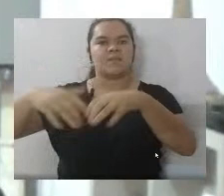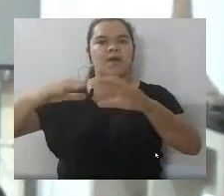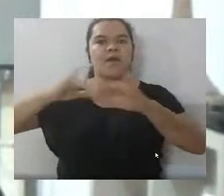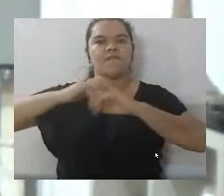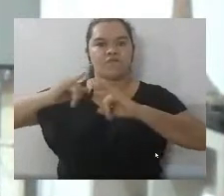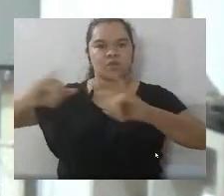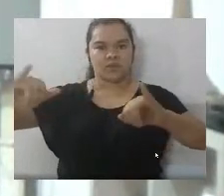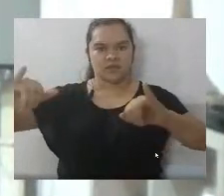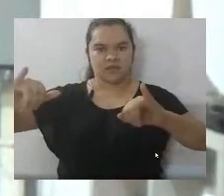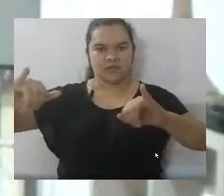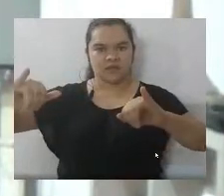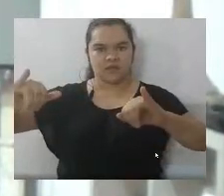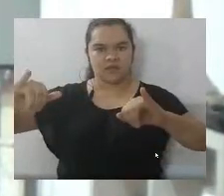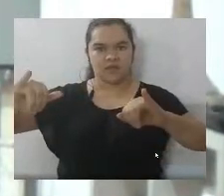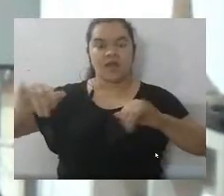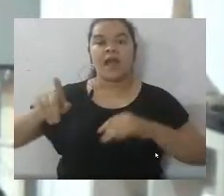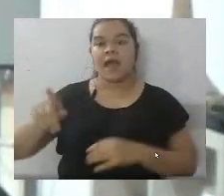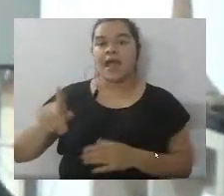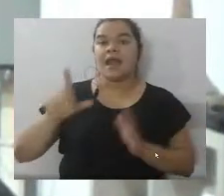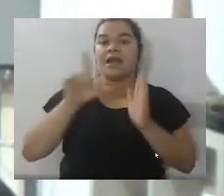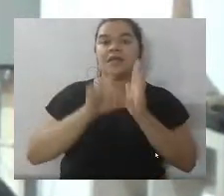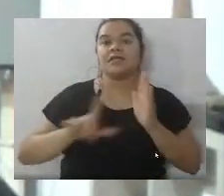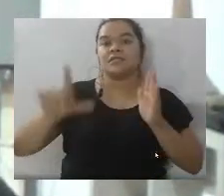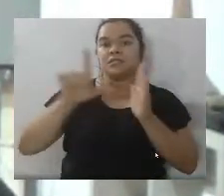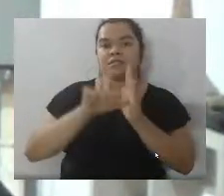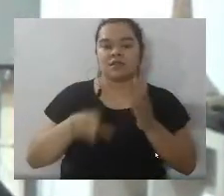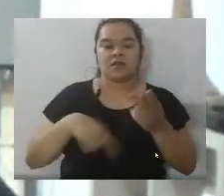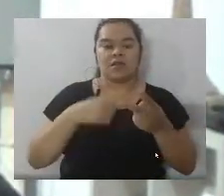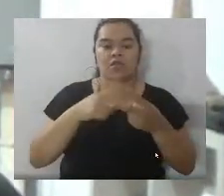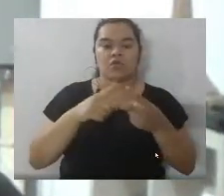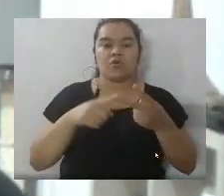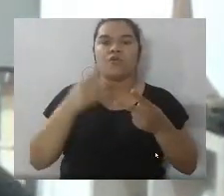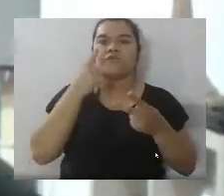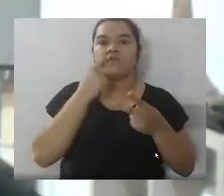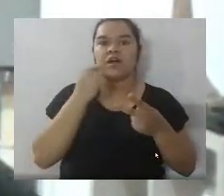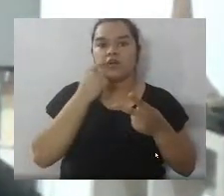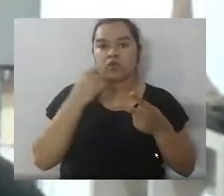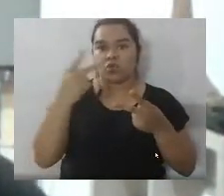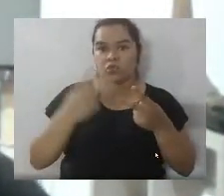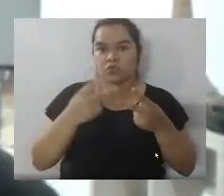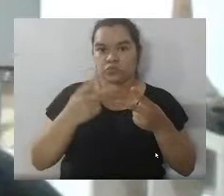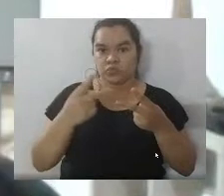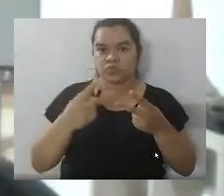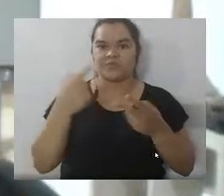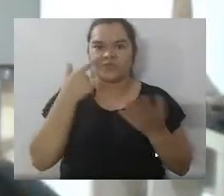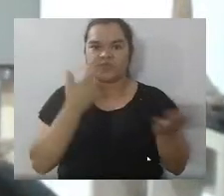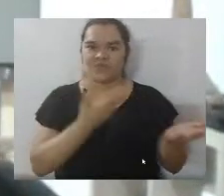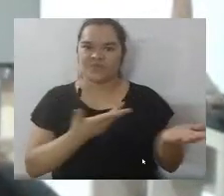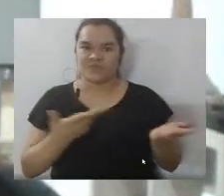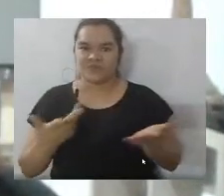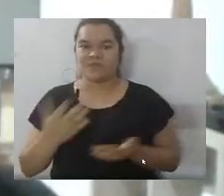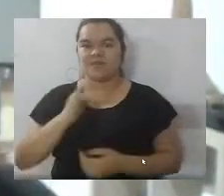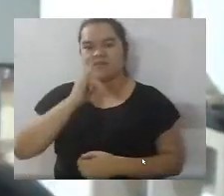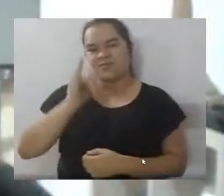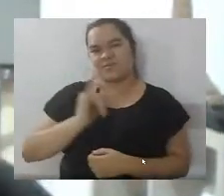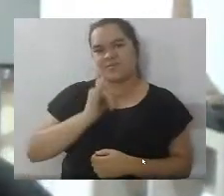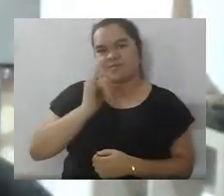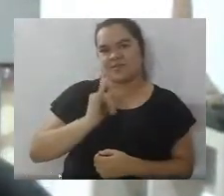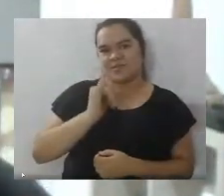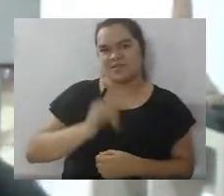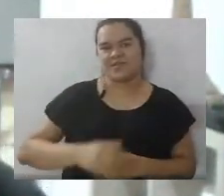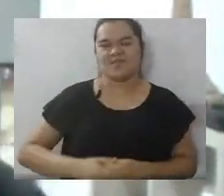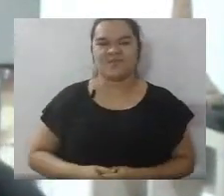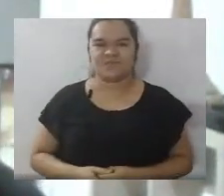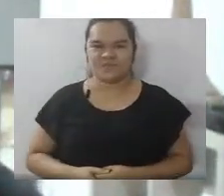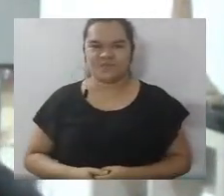la presencia de los licenciados José Ríos y Darío Villegas, a quienes les damos la bienvenida y tienen la palabra.